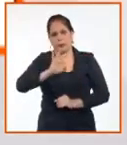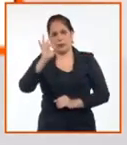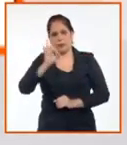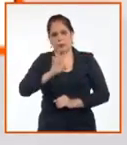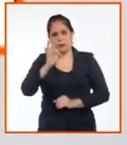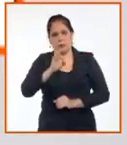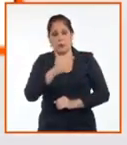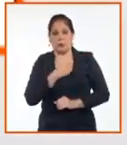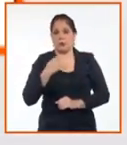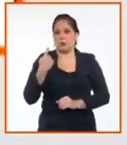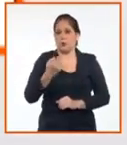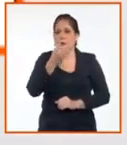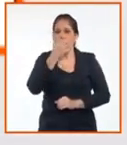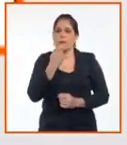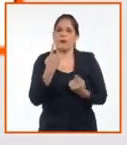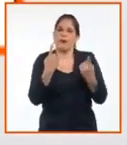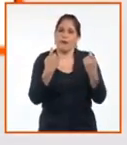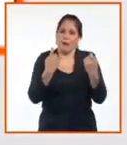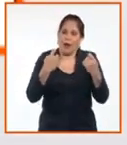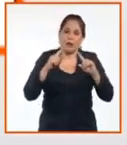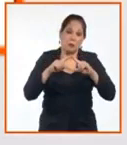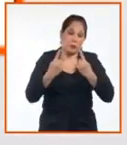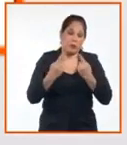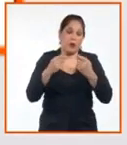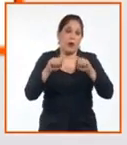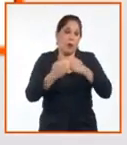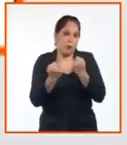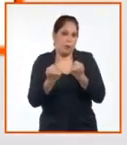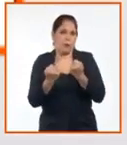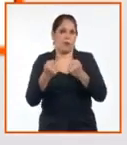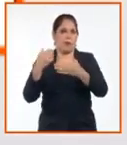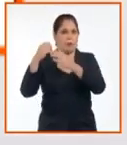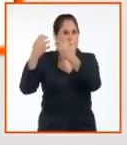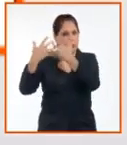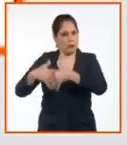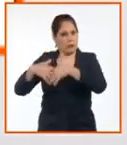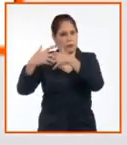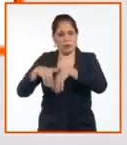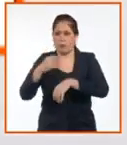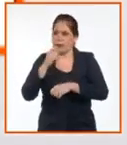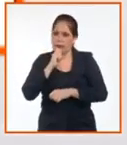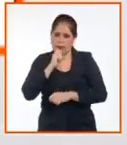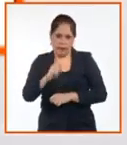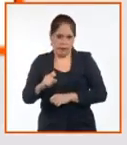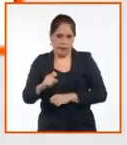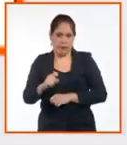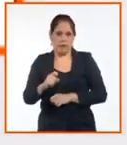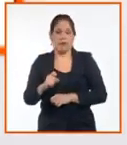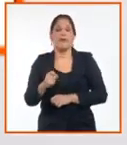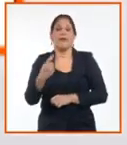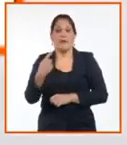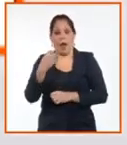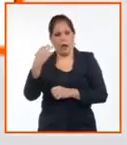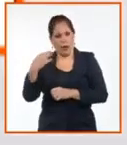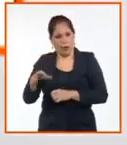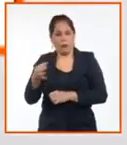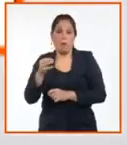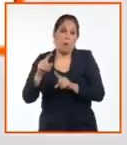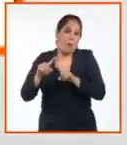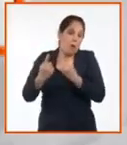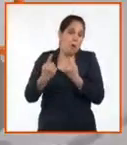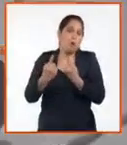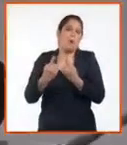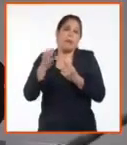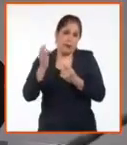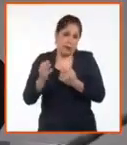quedan falta un montón porque se rompió un equipo y no se pudo fabricar y quedó en falta en medicamento o porque hay realmente para ir una